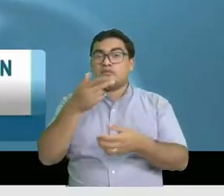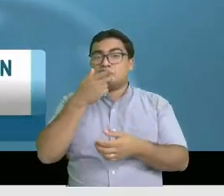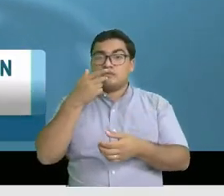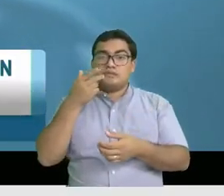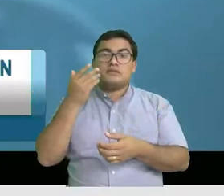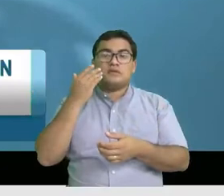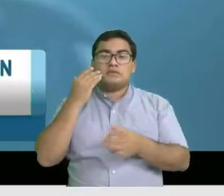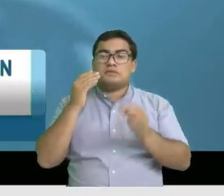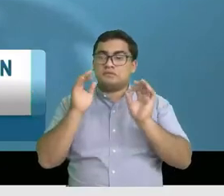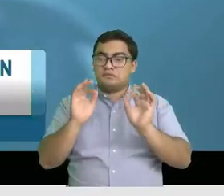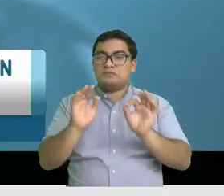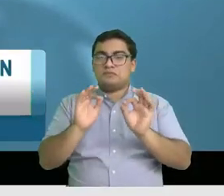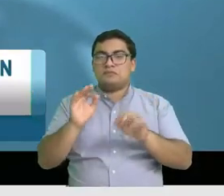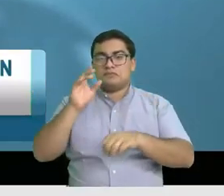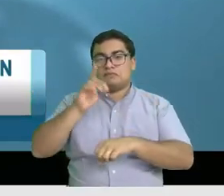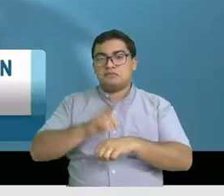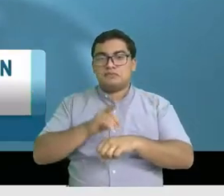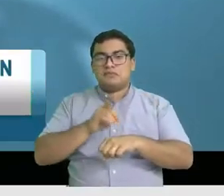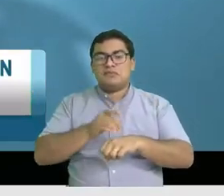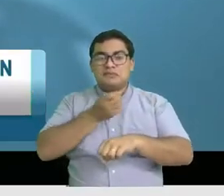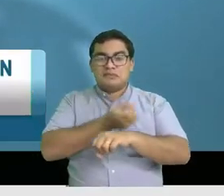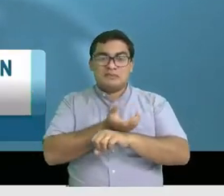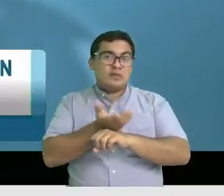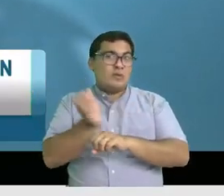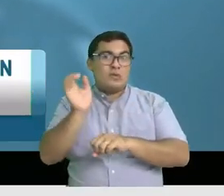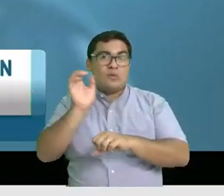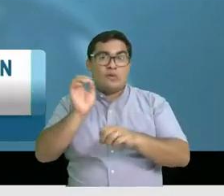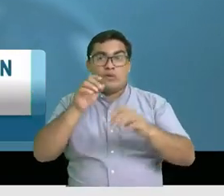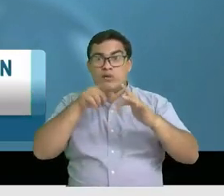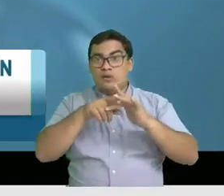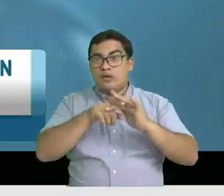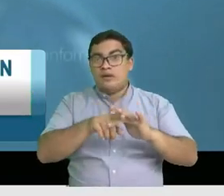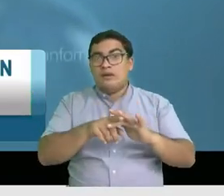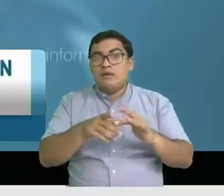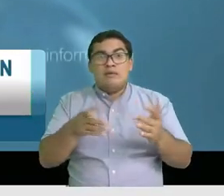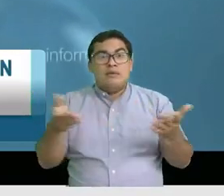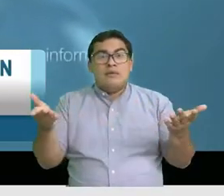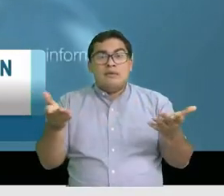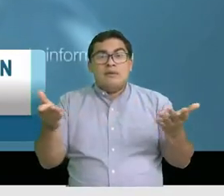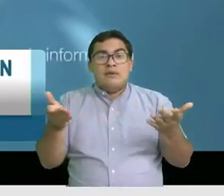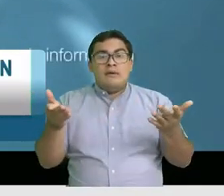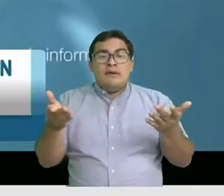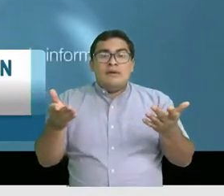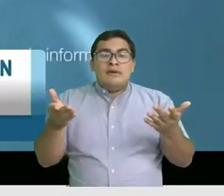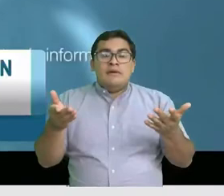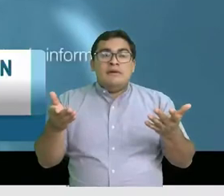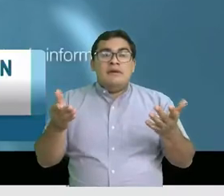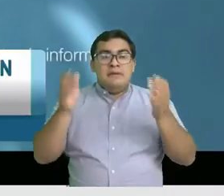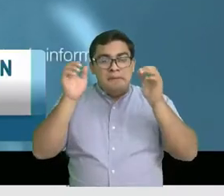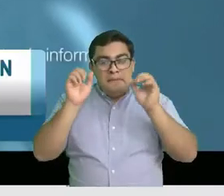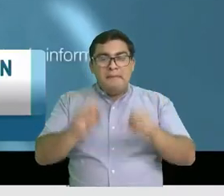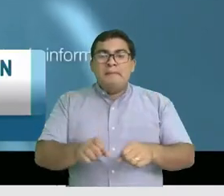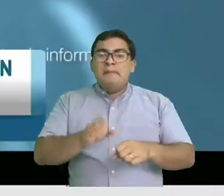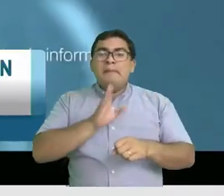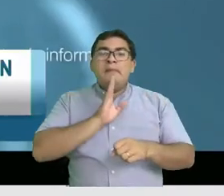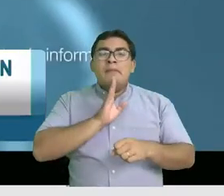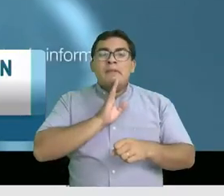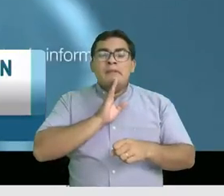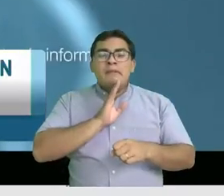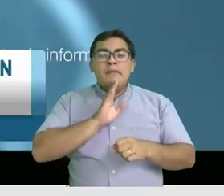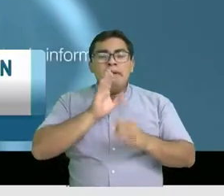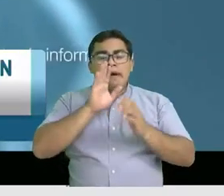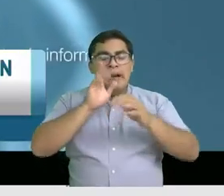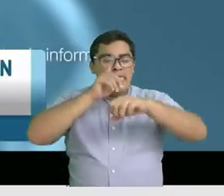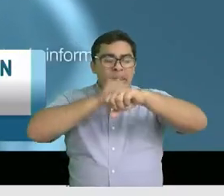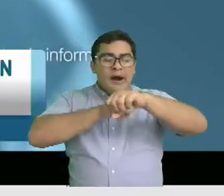cumple con lo que dice el pediatra o el psicólogo, no sé quiénes están involucrados en esto, se puede hablar de cuánto